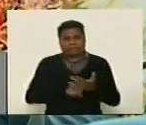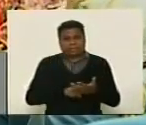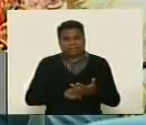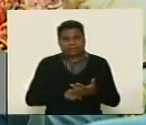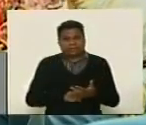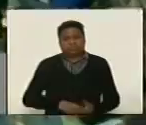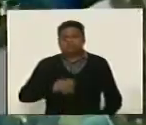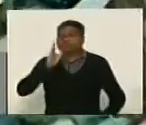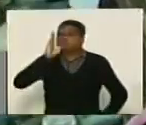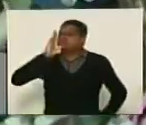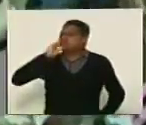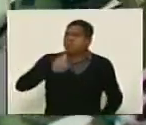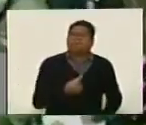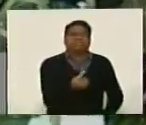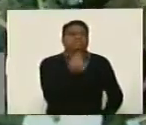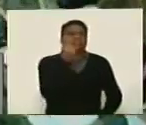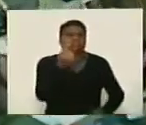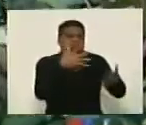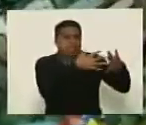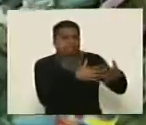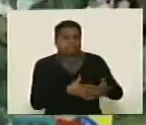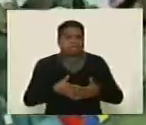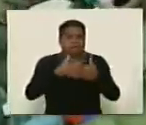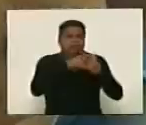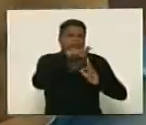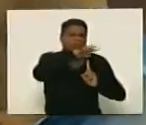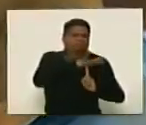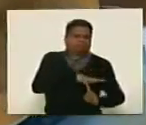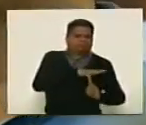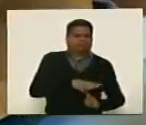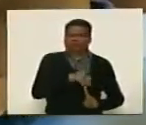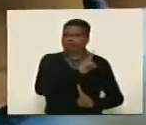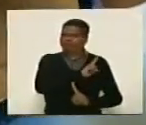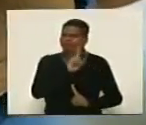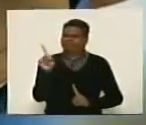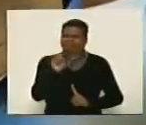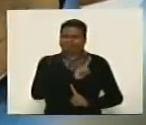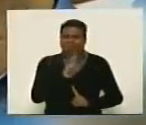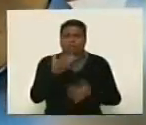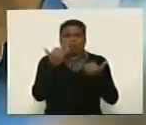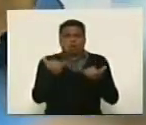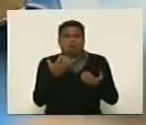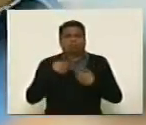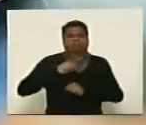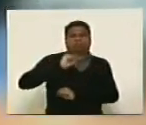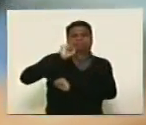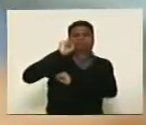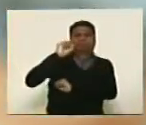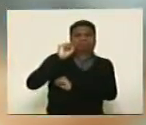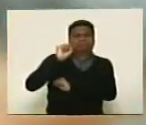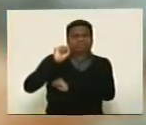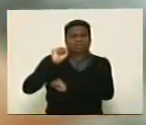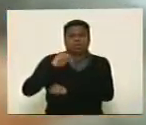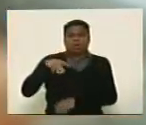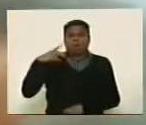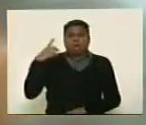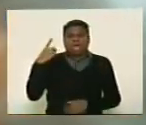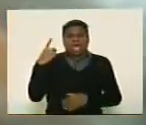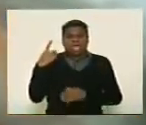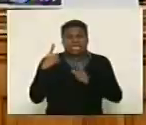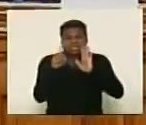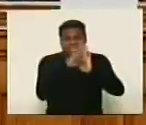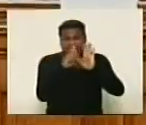habrá ningún imperio que nos aplaste, donde defenderemos los derechos de nuestra patria, de nuestros